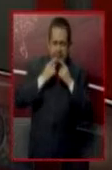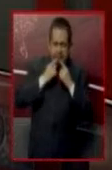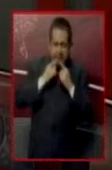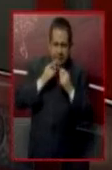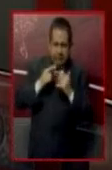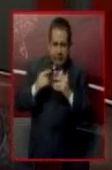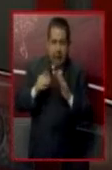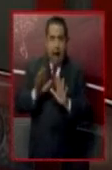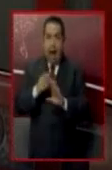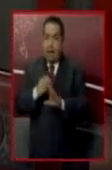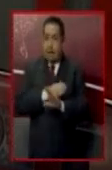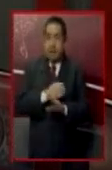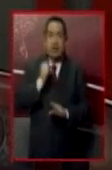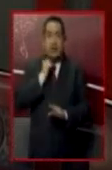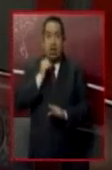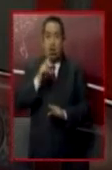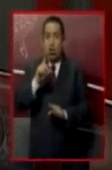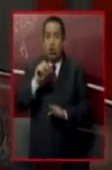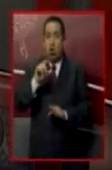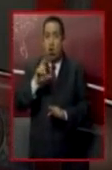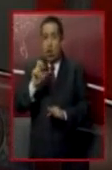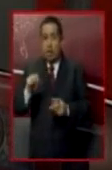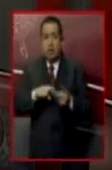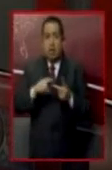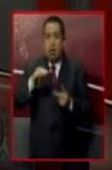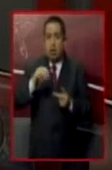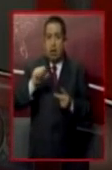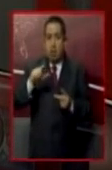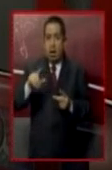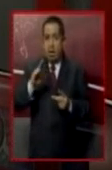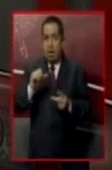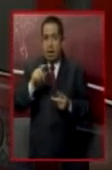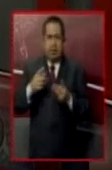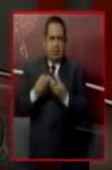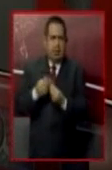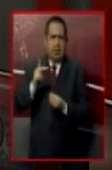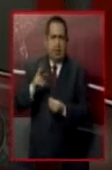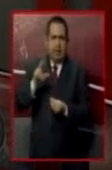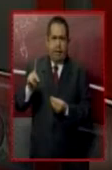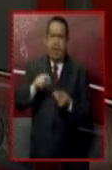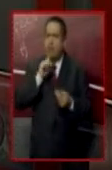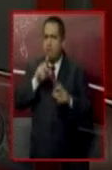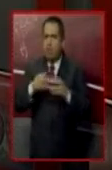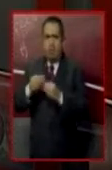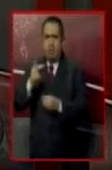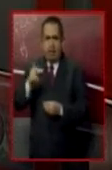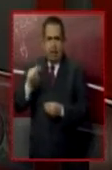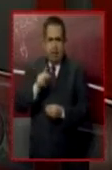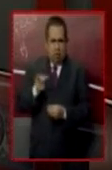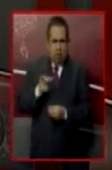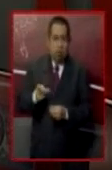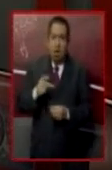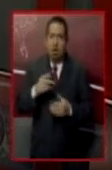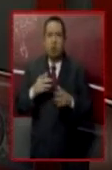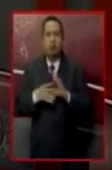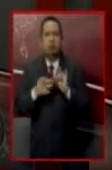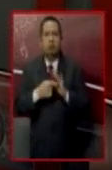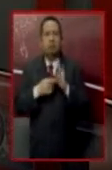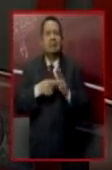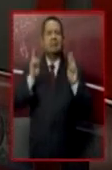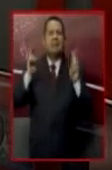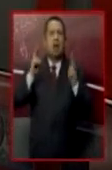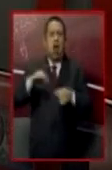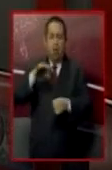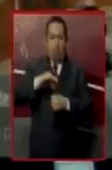discusión, los senadores Dolores Padierna y Manuel Bartlett Díaz del PRD y también del Partido del Trabajo respectivamente, presentaron lo que se